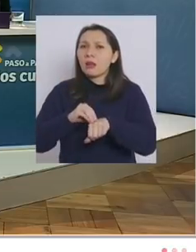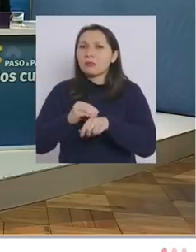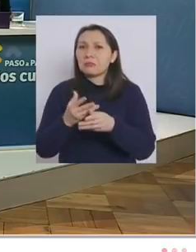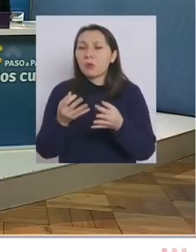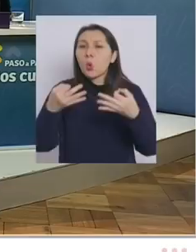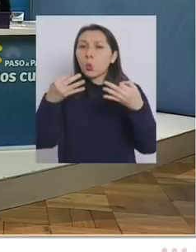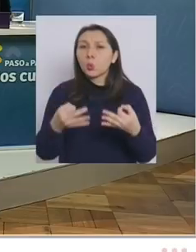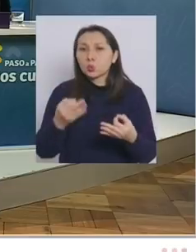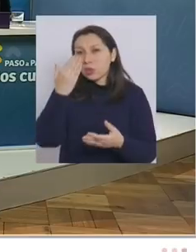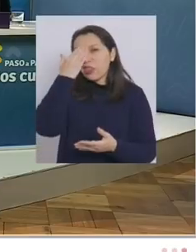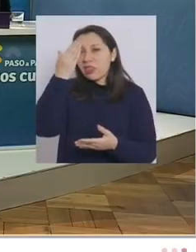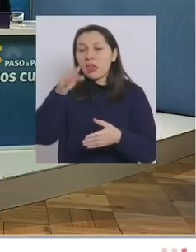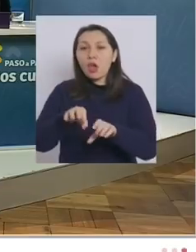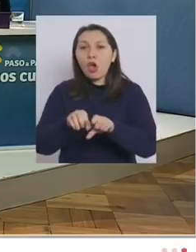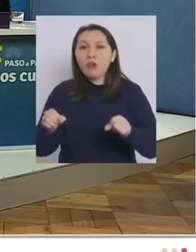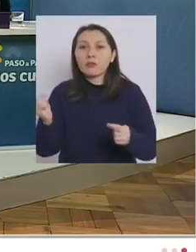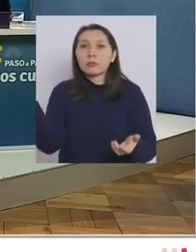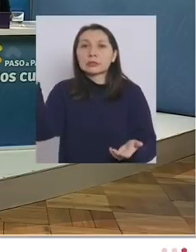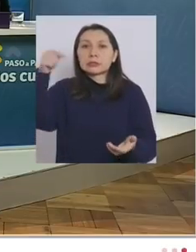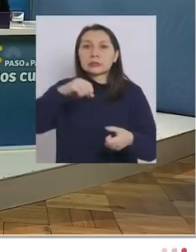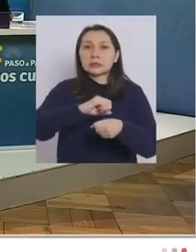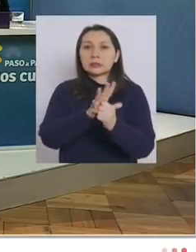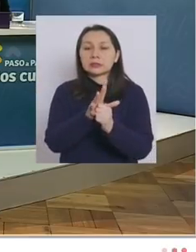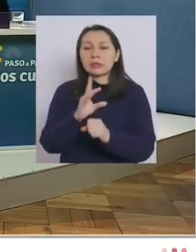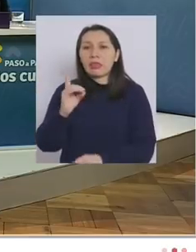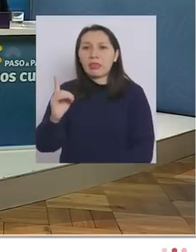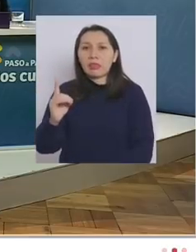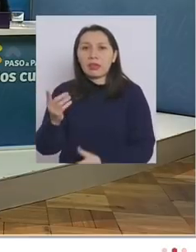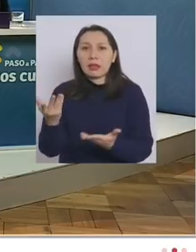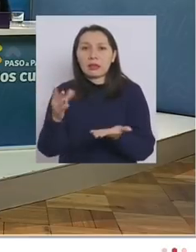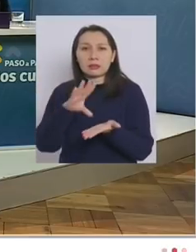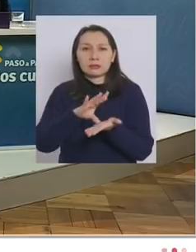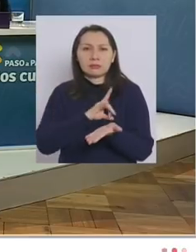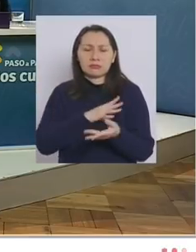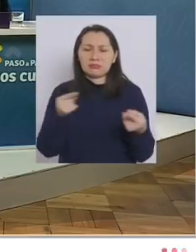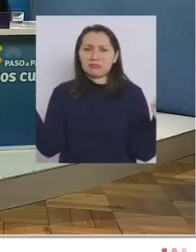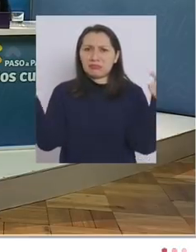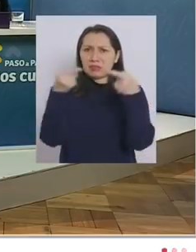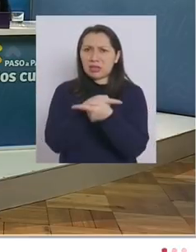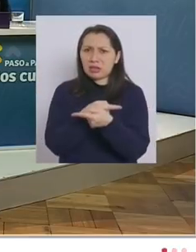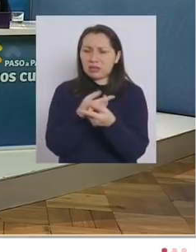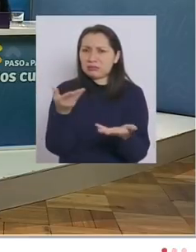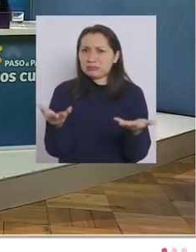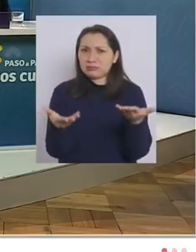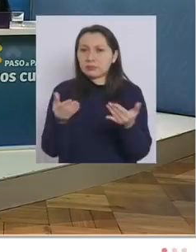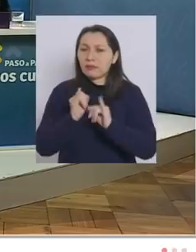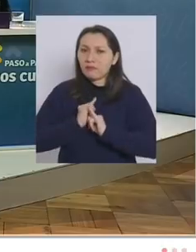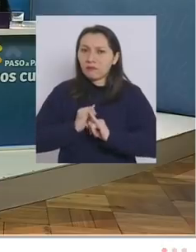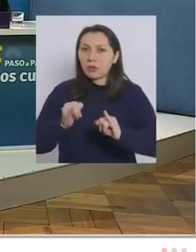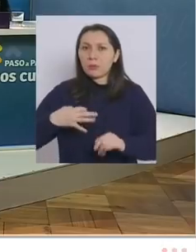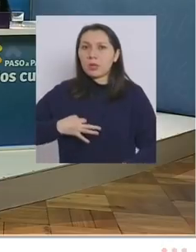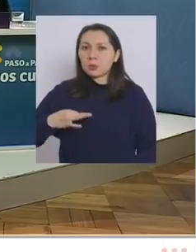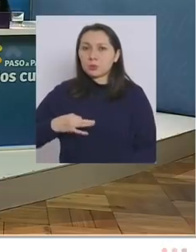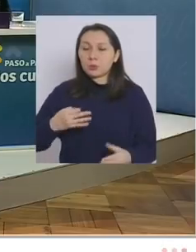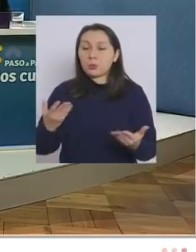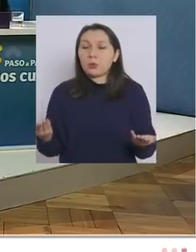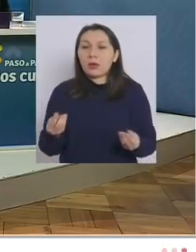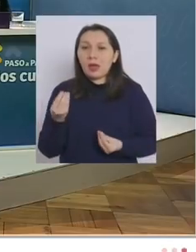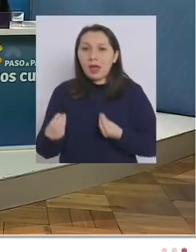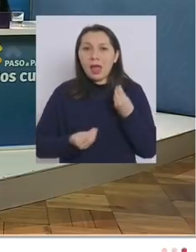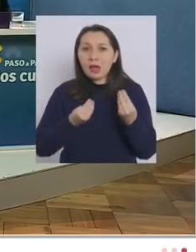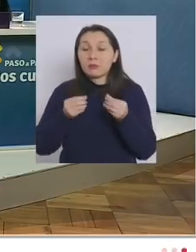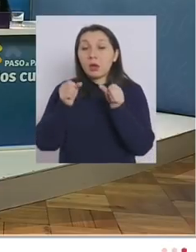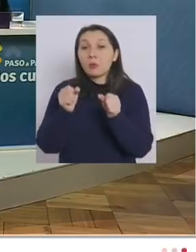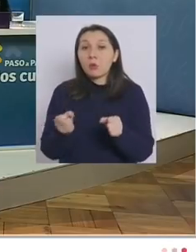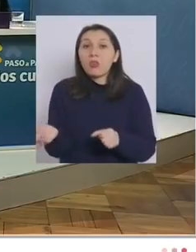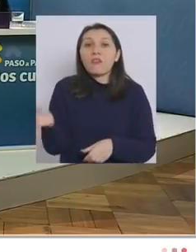anunciándolo justo el día que se confirma la llegada de la variante Delta al país? ¿No podría haber una contradicción en lo que se le quiere comunicar a la ciudadanía? ¿Y qué va a pasar con la